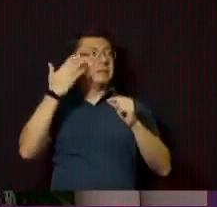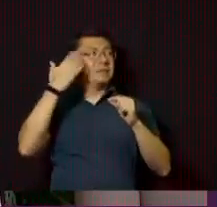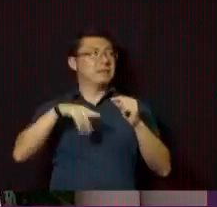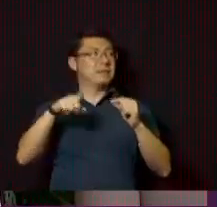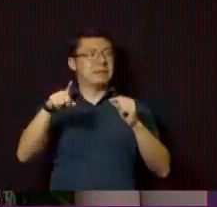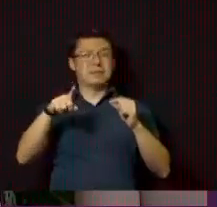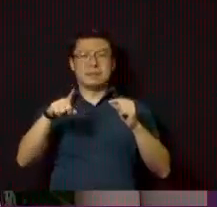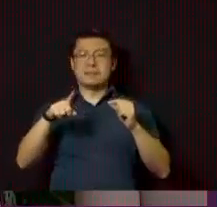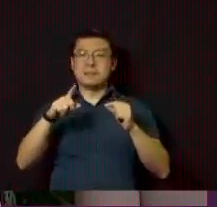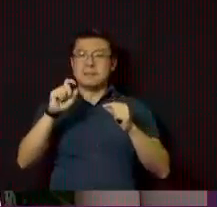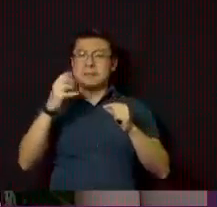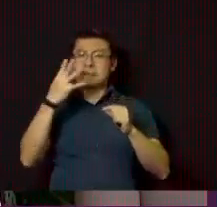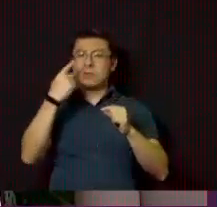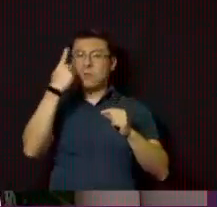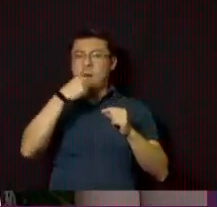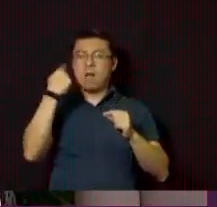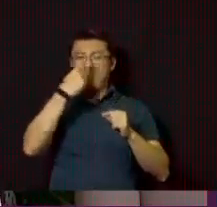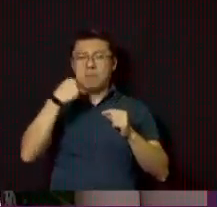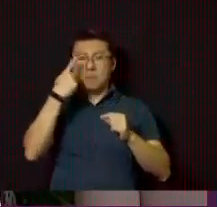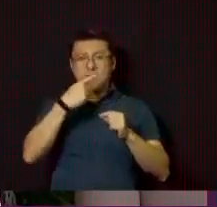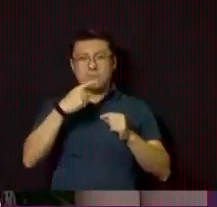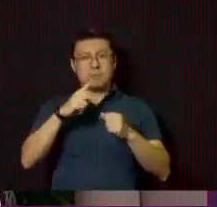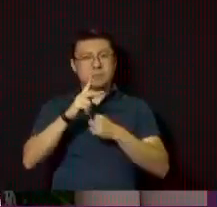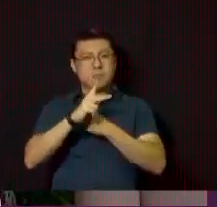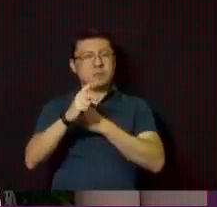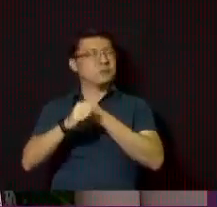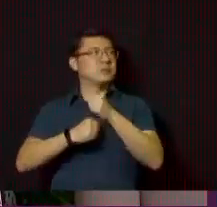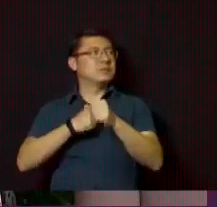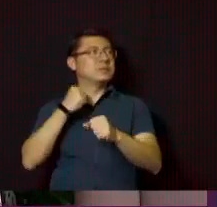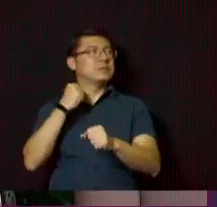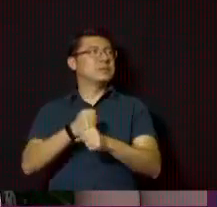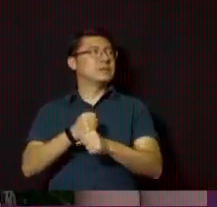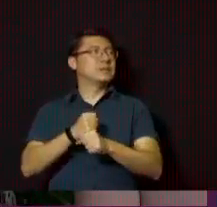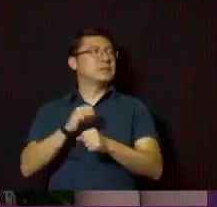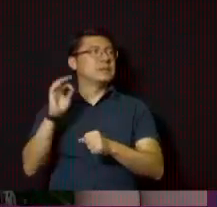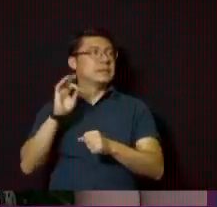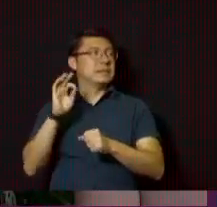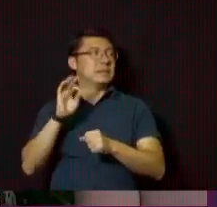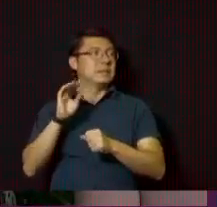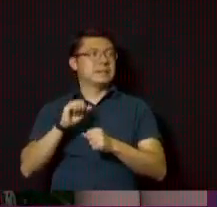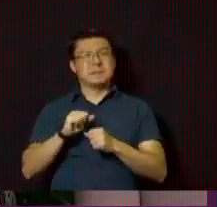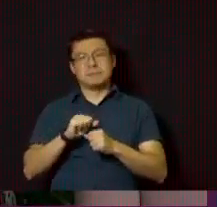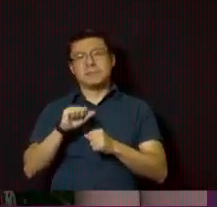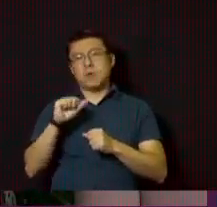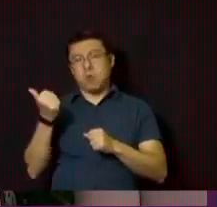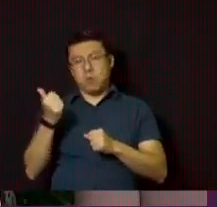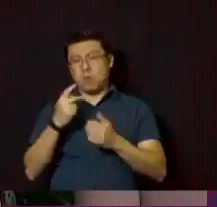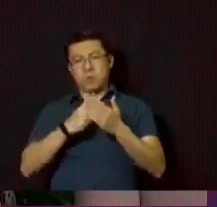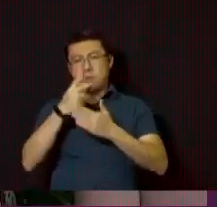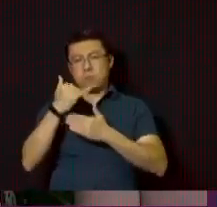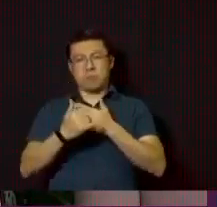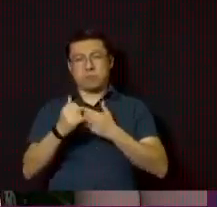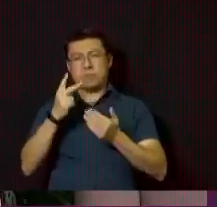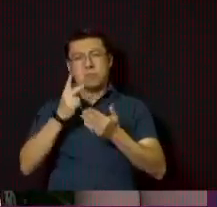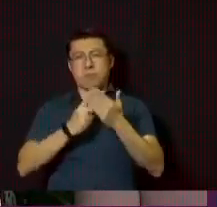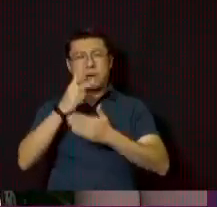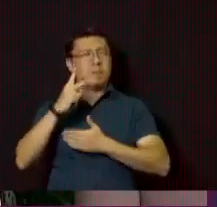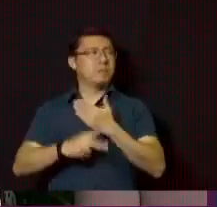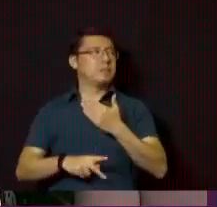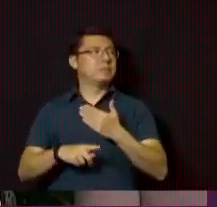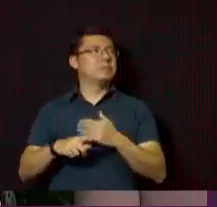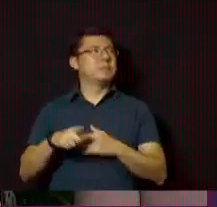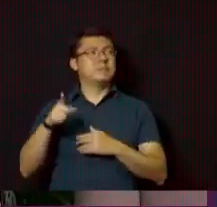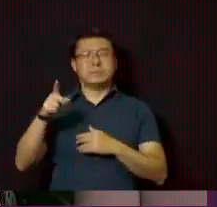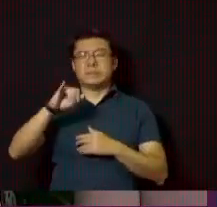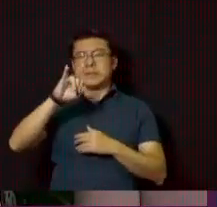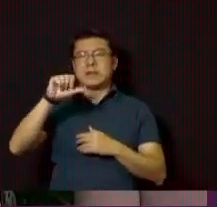24 horas va a ser suficiente, quizá en el próximo año nos aventemos algo más. Bueno, Jacinto, te mando un abrazo